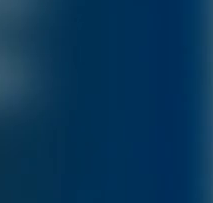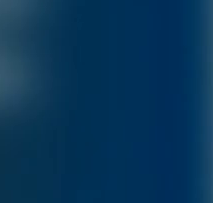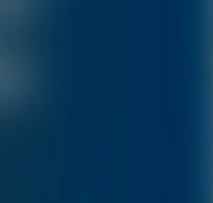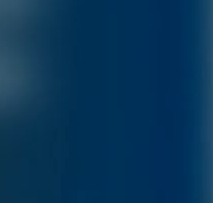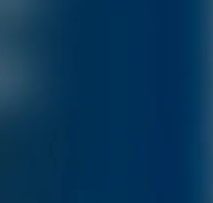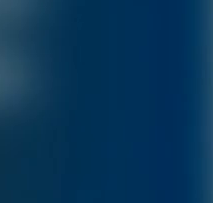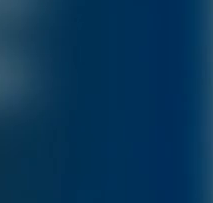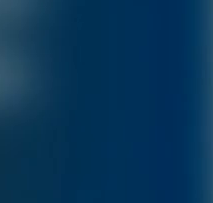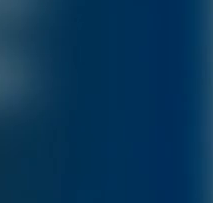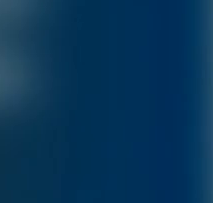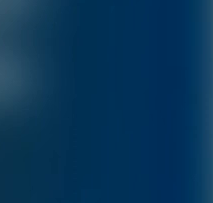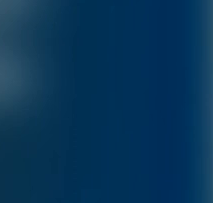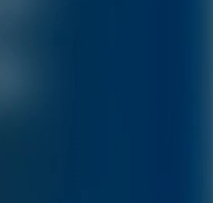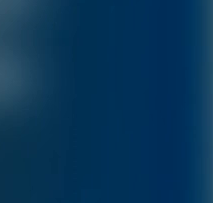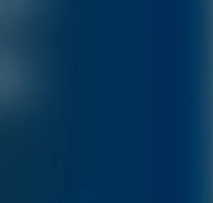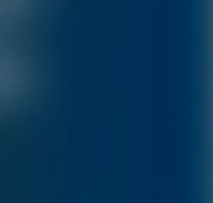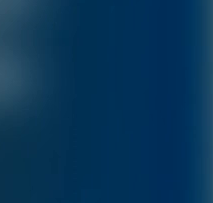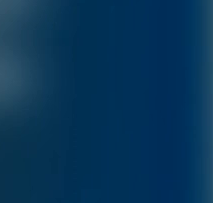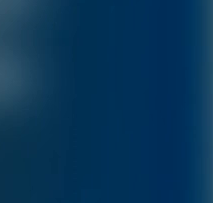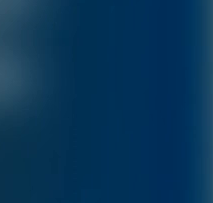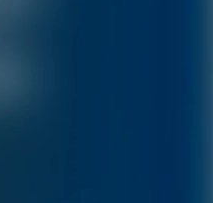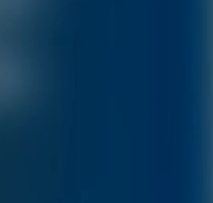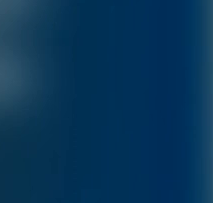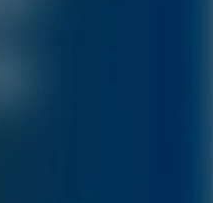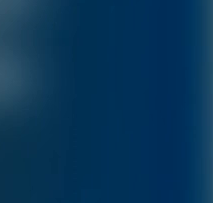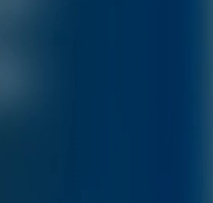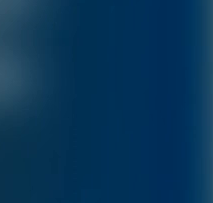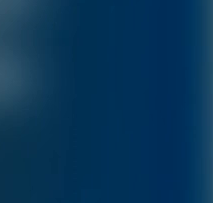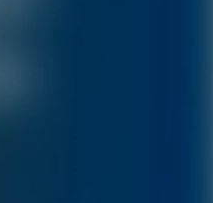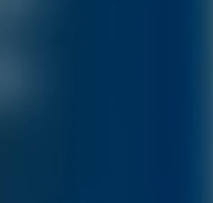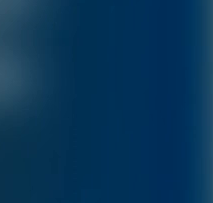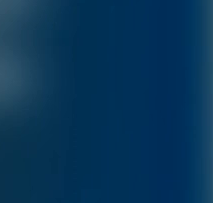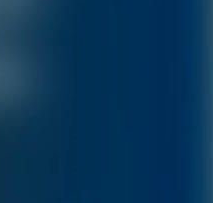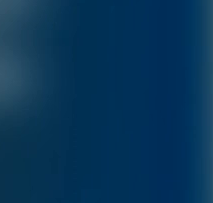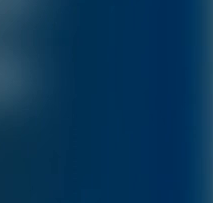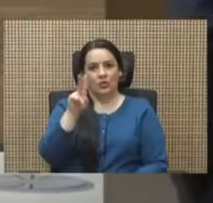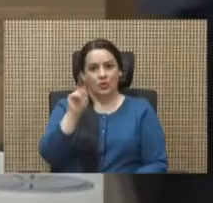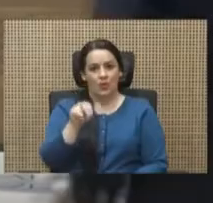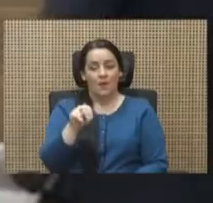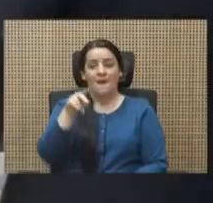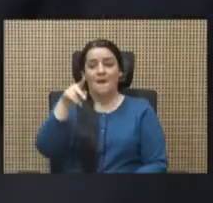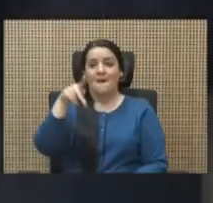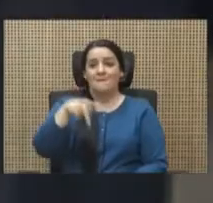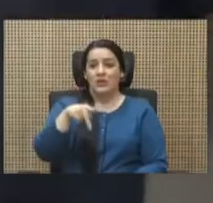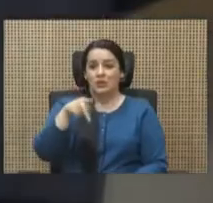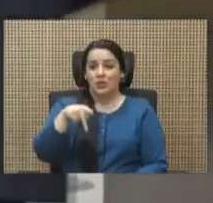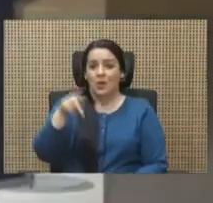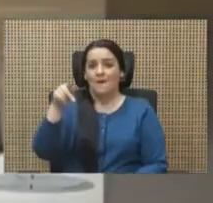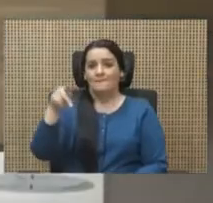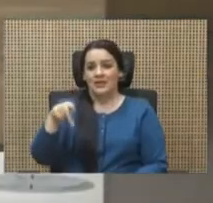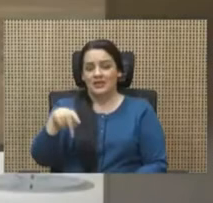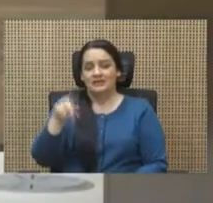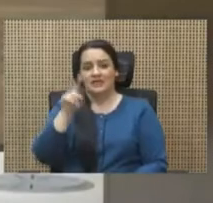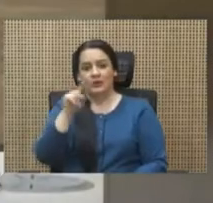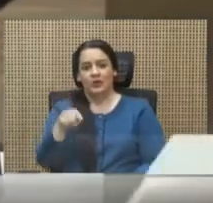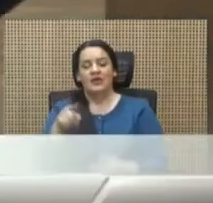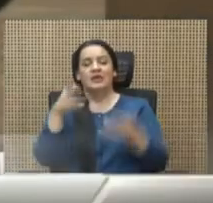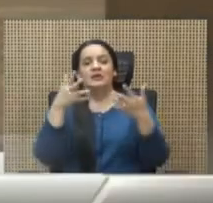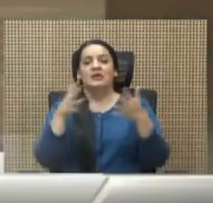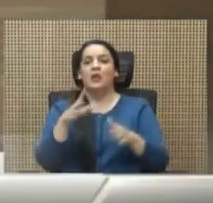esta asamblea legislativa nunca concretó Don Pedro Pérez zeledón ya lo dijo el diputado Carlos